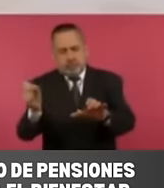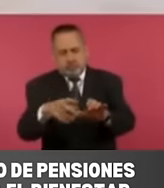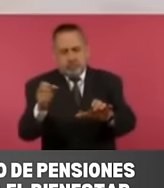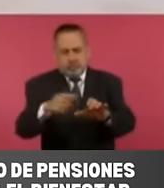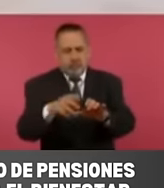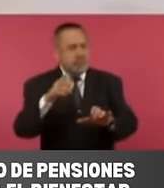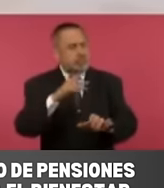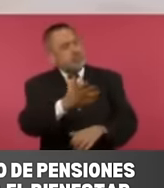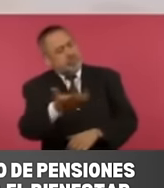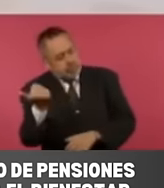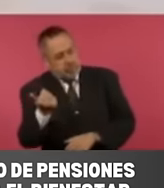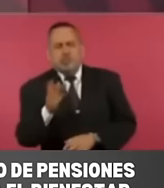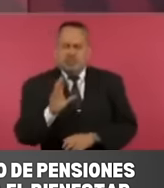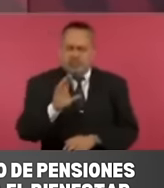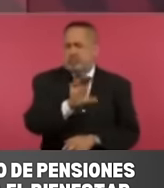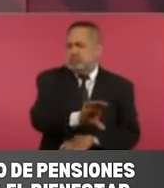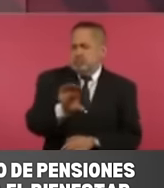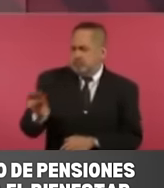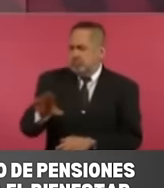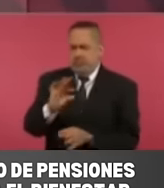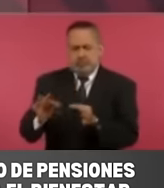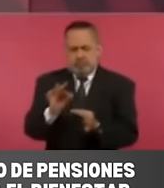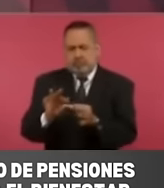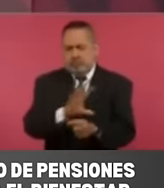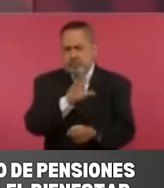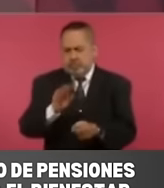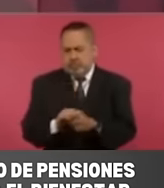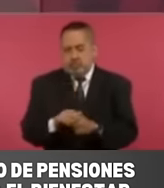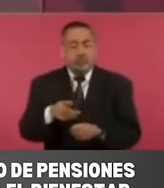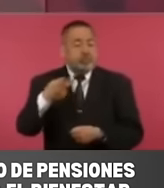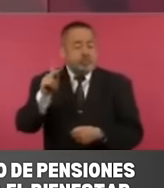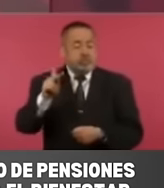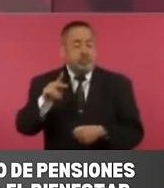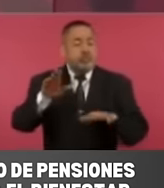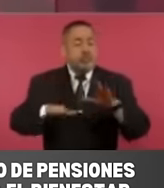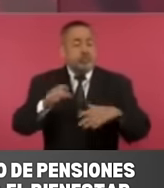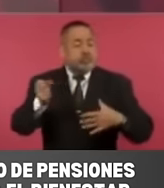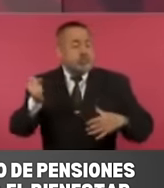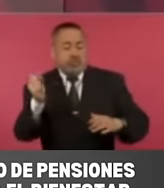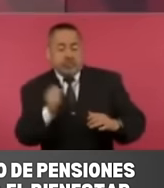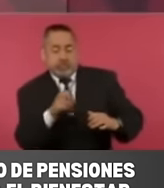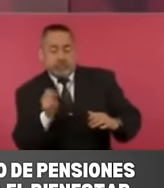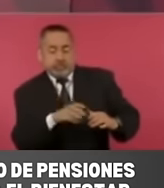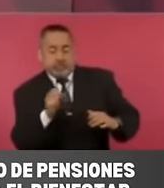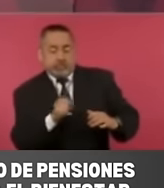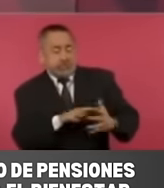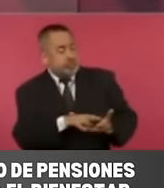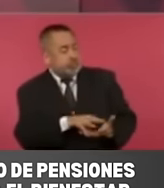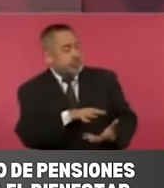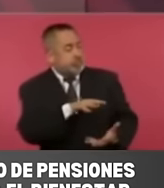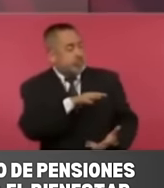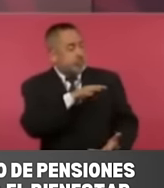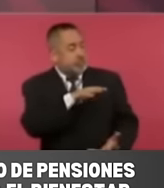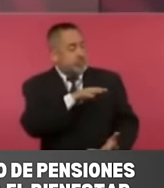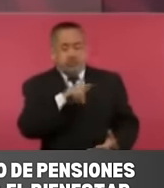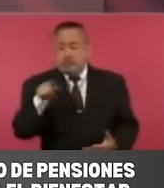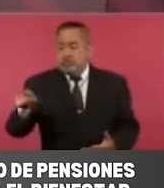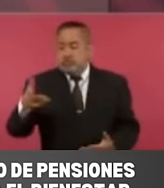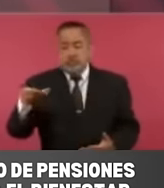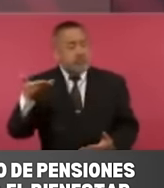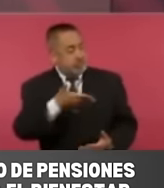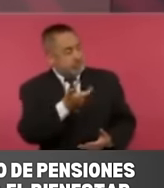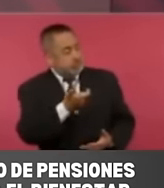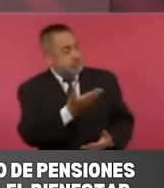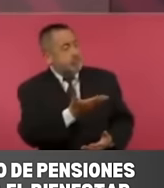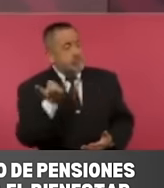fondos que se producen porque hay trabajadores que no reclaman